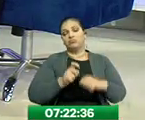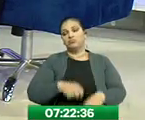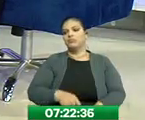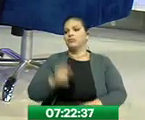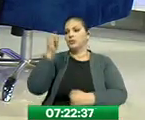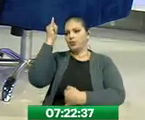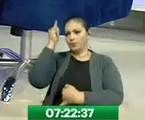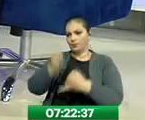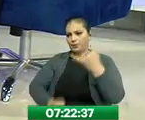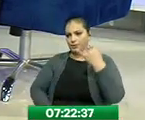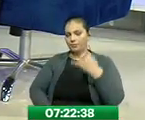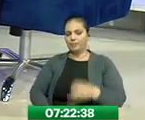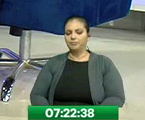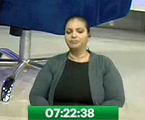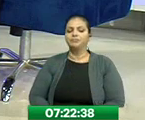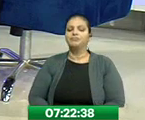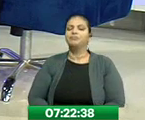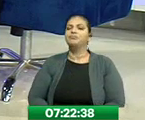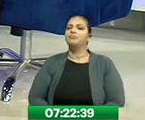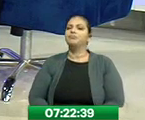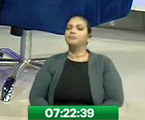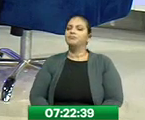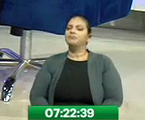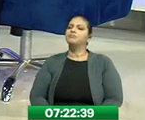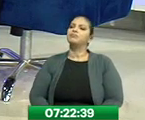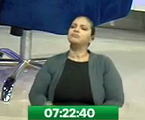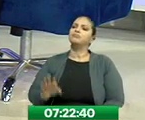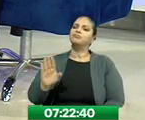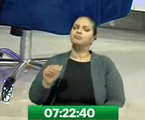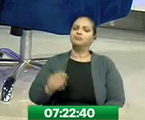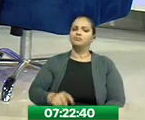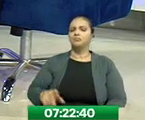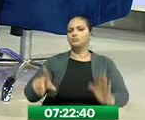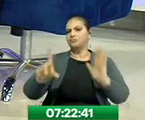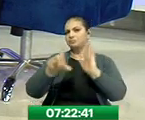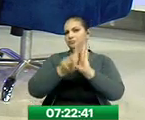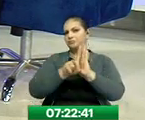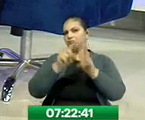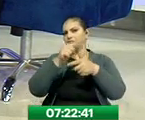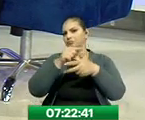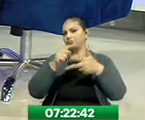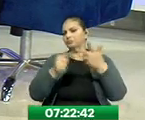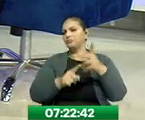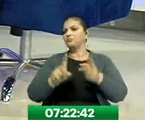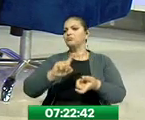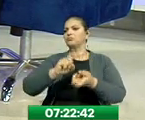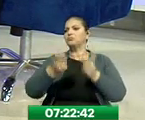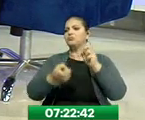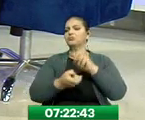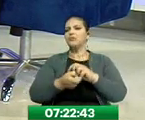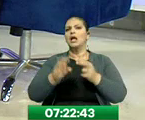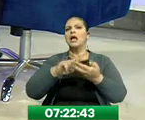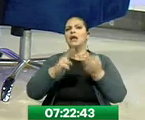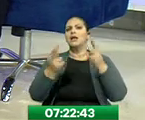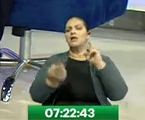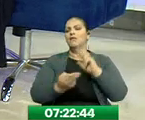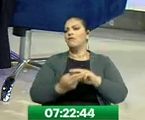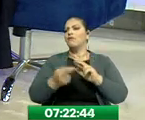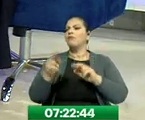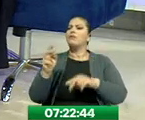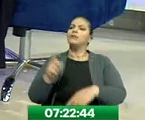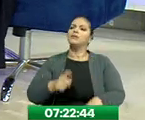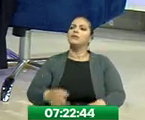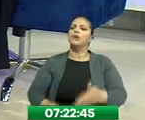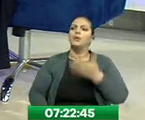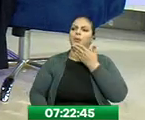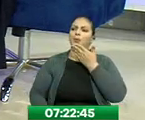sucinta, economista, ¿cómo resumiría usted esas reformas que van a llegar a la Asamblea y que son las que van a servir para la reactivación del país? A